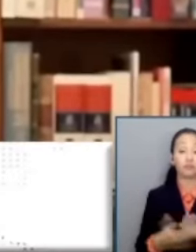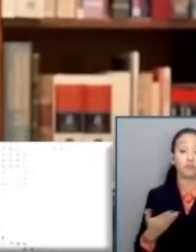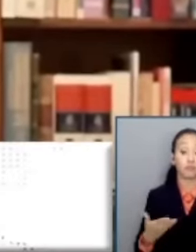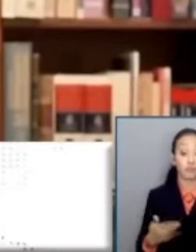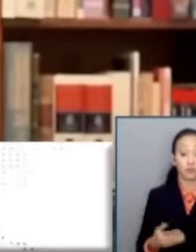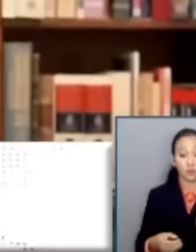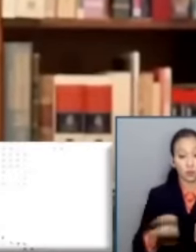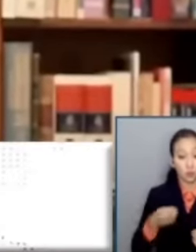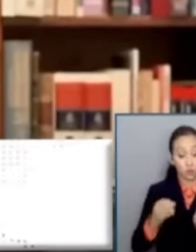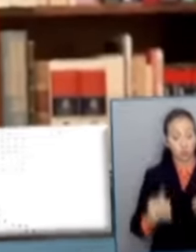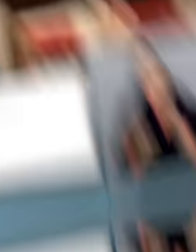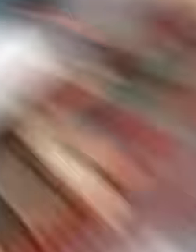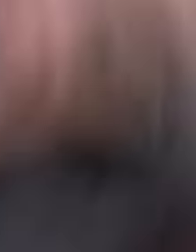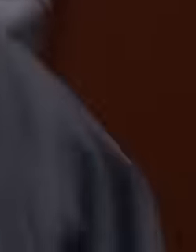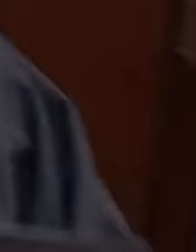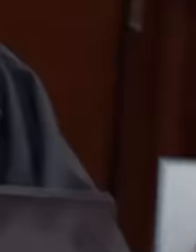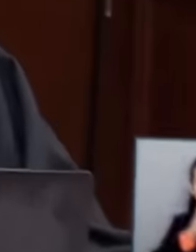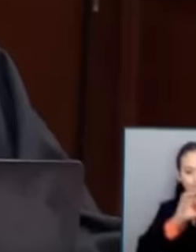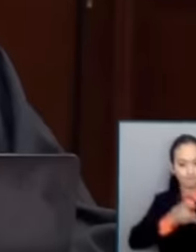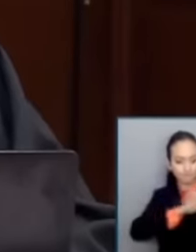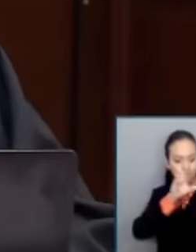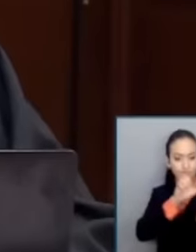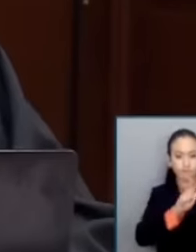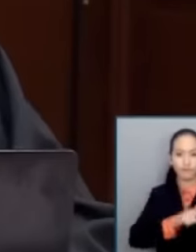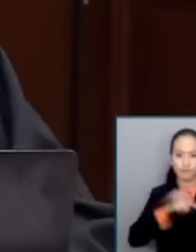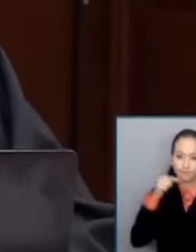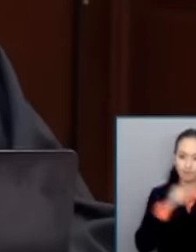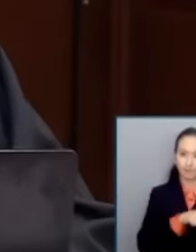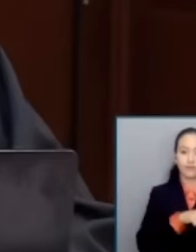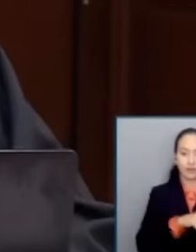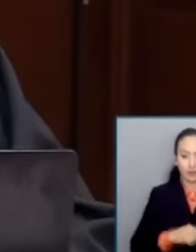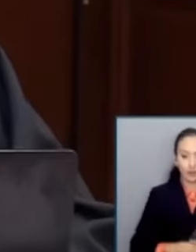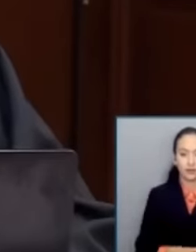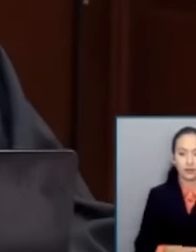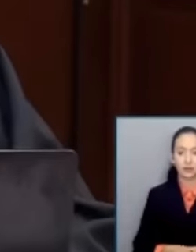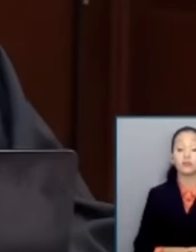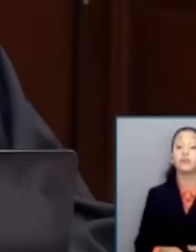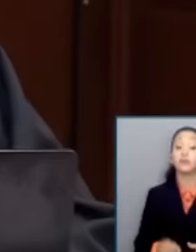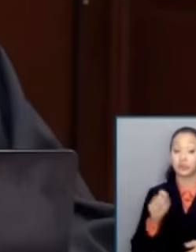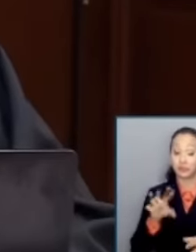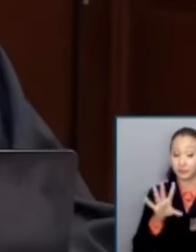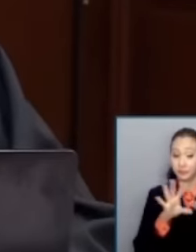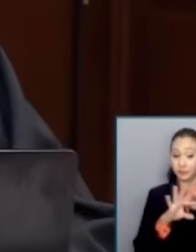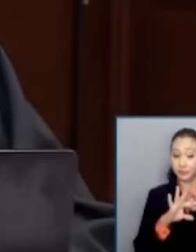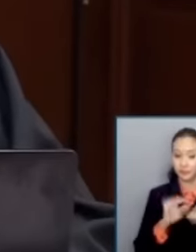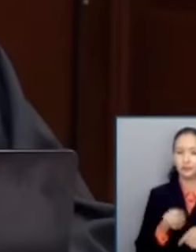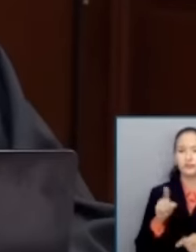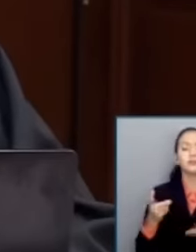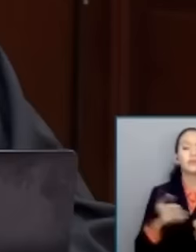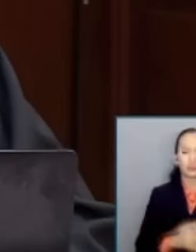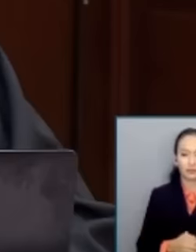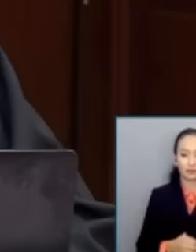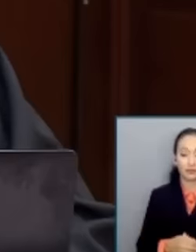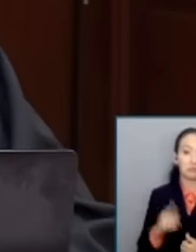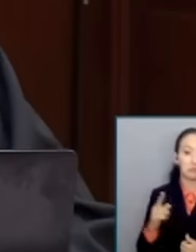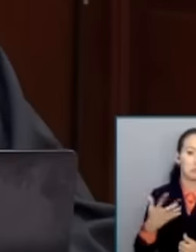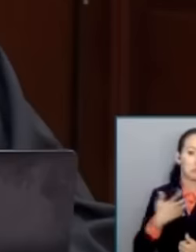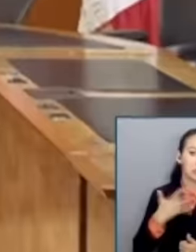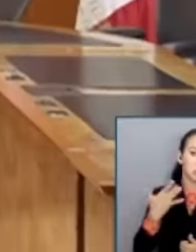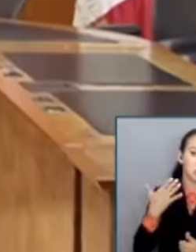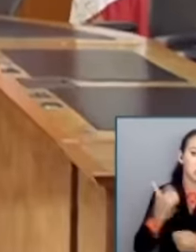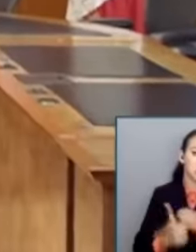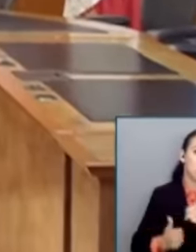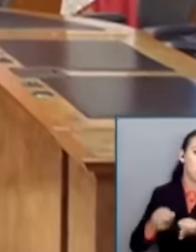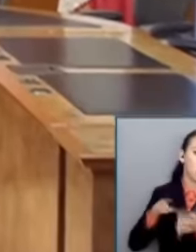afirmando que el tiempo promedio para realizar audiencias iniciales con estas grandes empresas es de